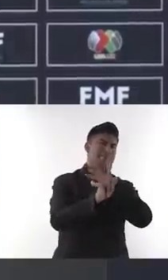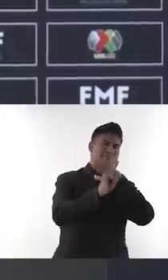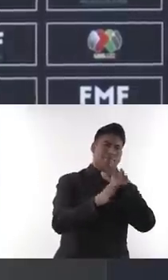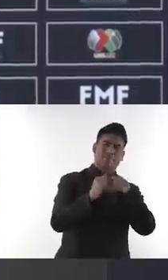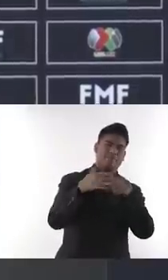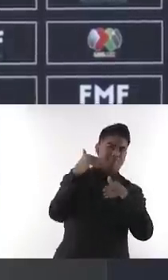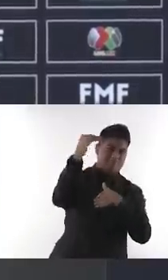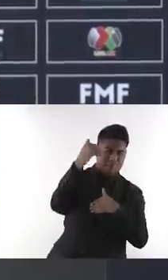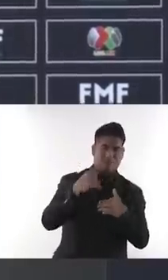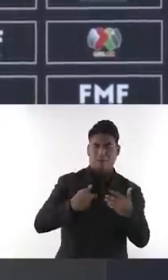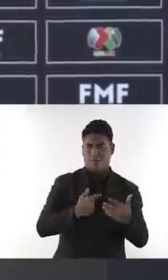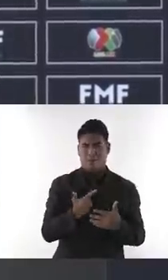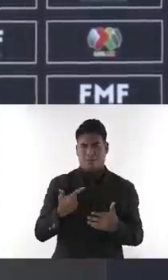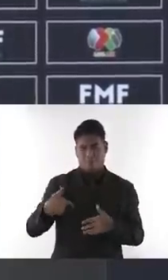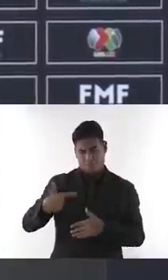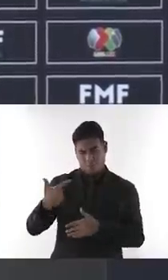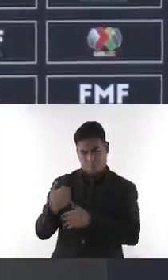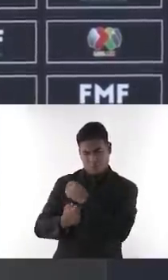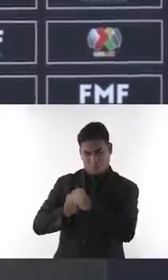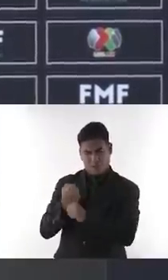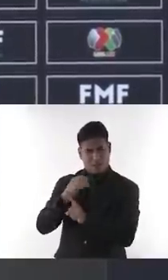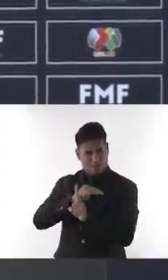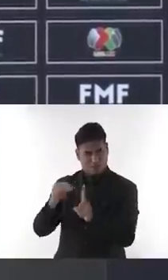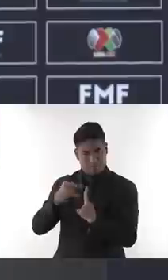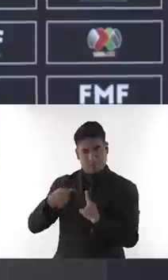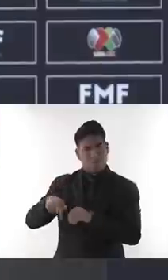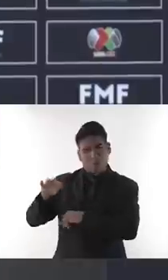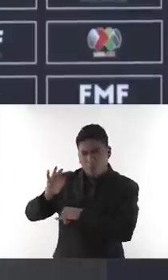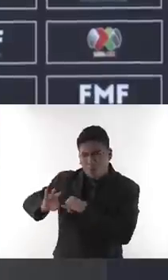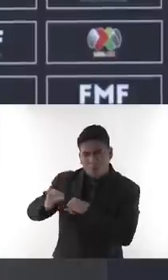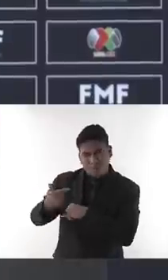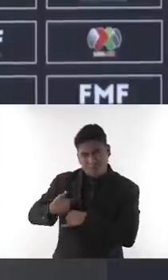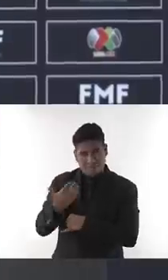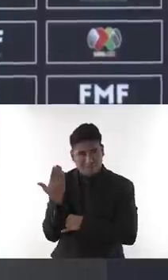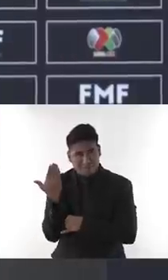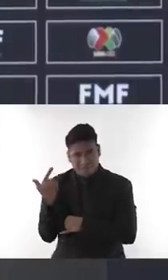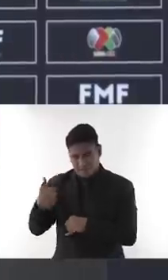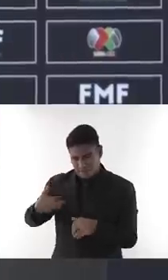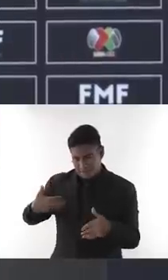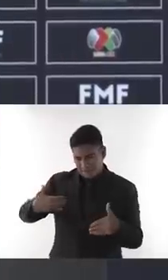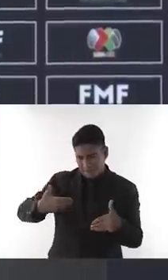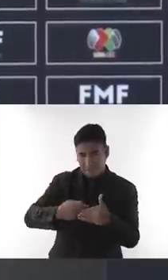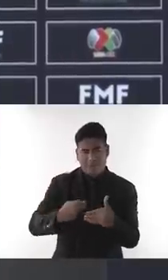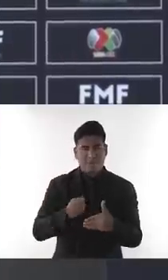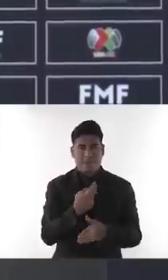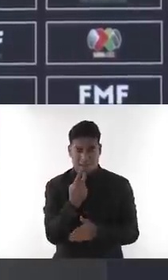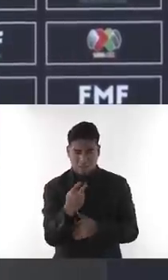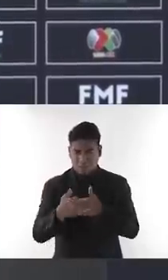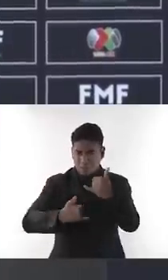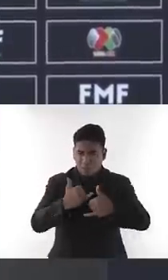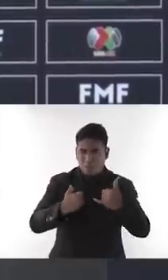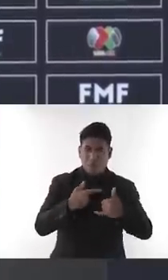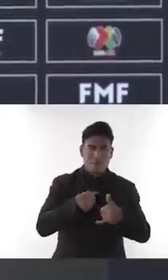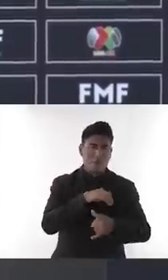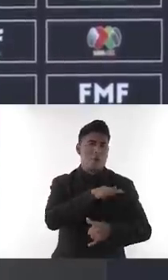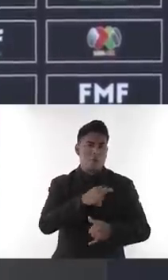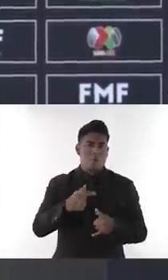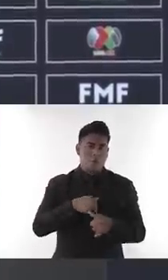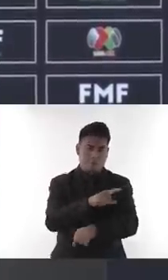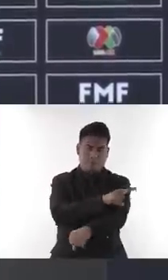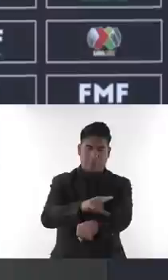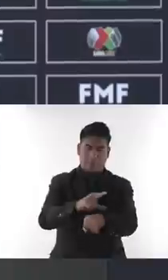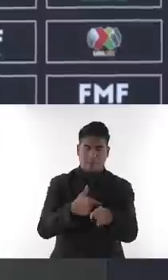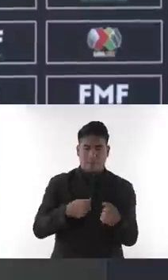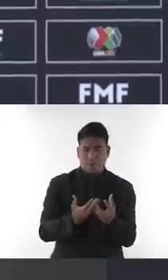en los últimos 2 años y medio, eso es lo que realmente está reflejando la fuerza de la liga de expansión. El dato que es